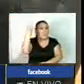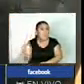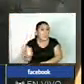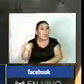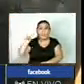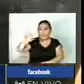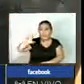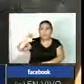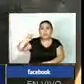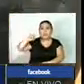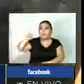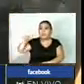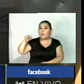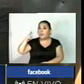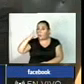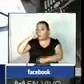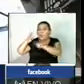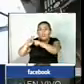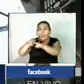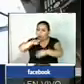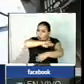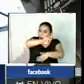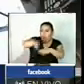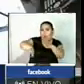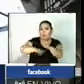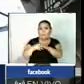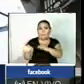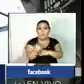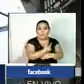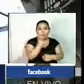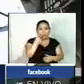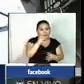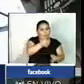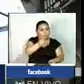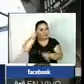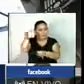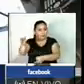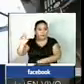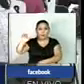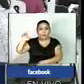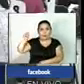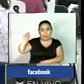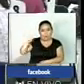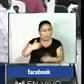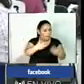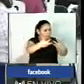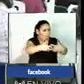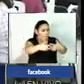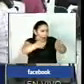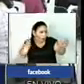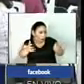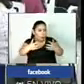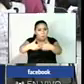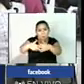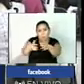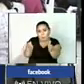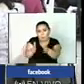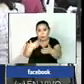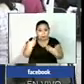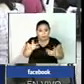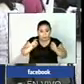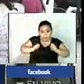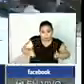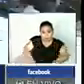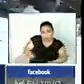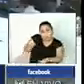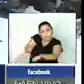30 de junio. Abarca a personas naturales y jurídicas incluyendo las medianas y las pequeñas empresas. La medida fue presentada por el gobierno